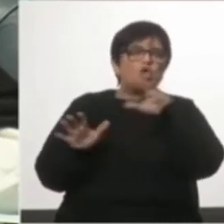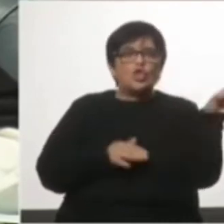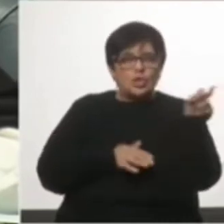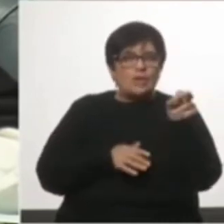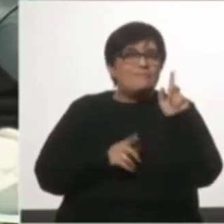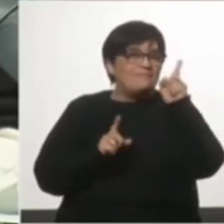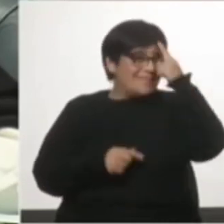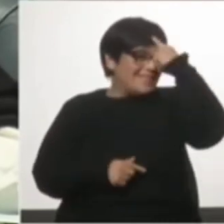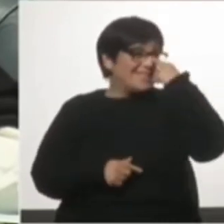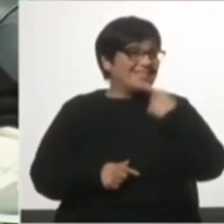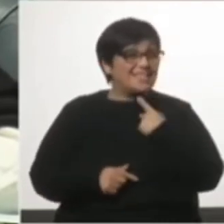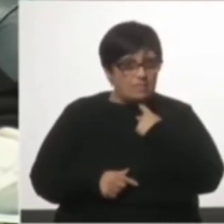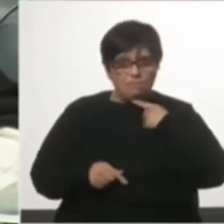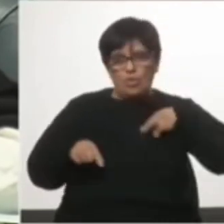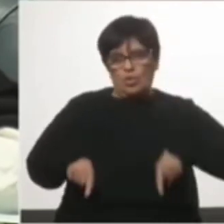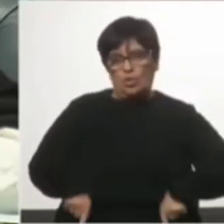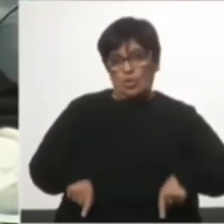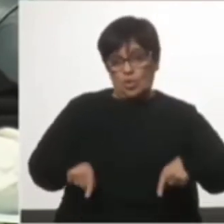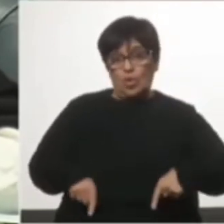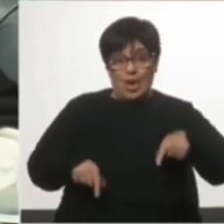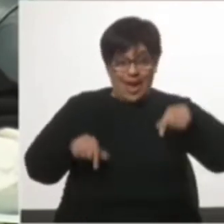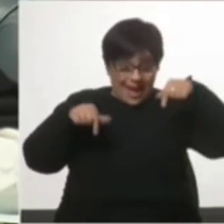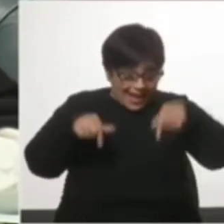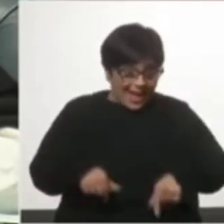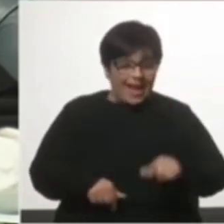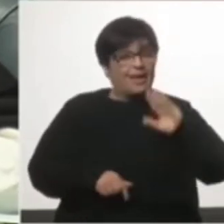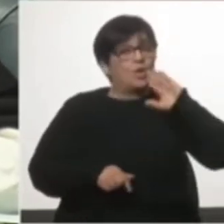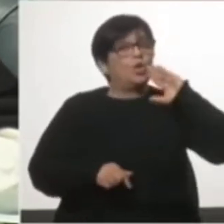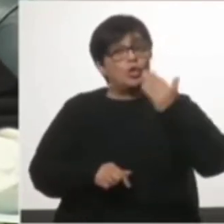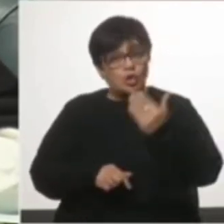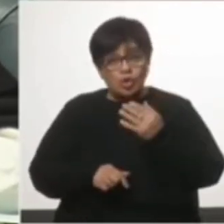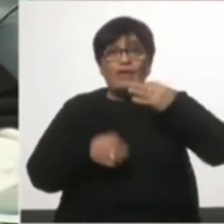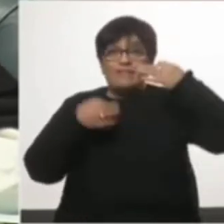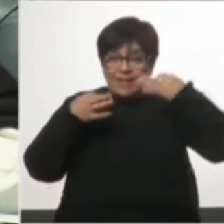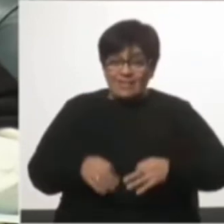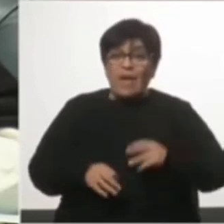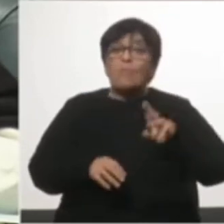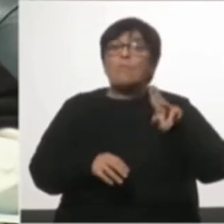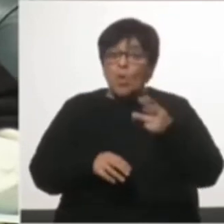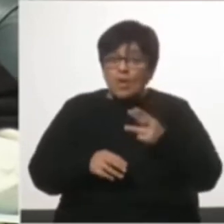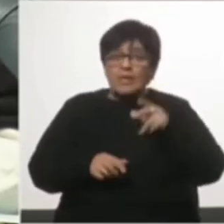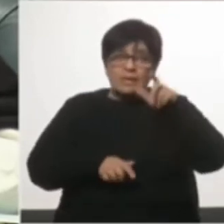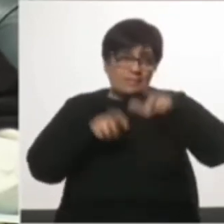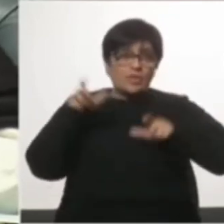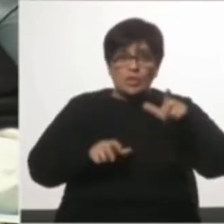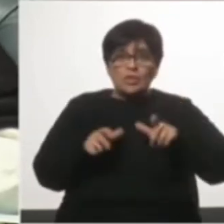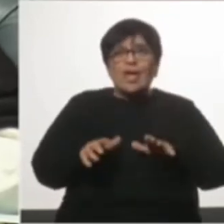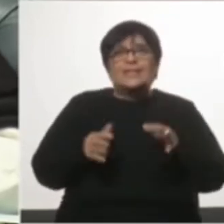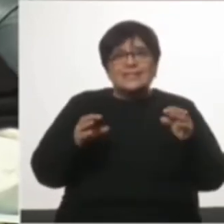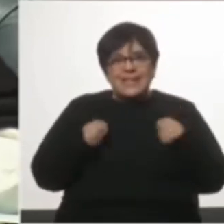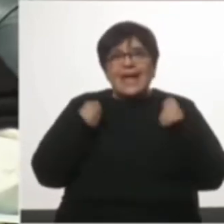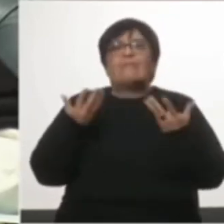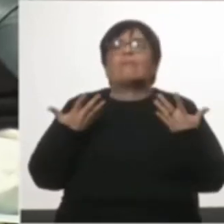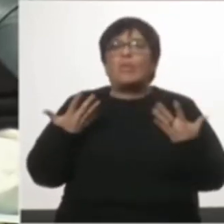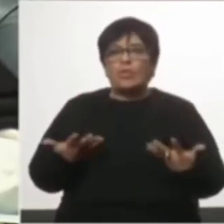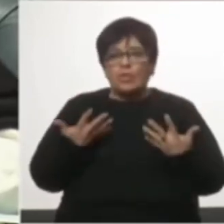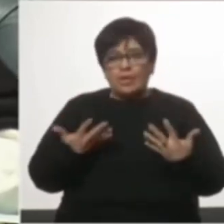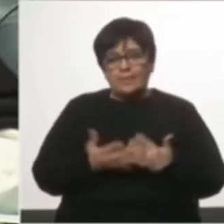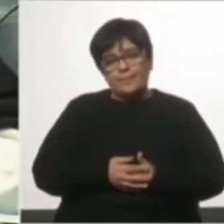propio ministro reconoció hoy en sala que había muertes evitables. Y por lo